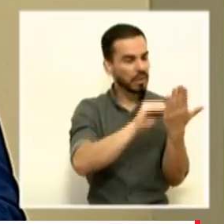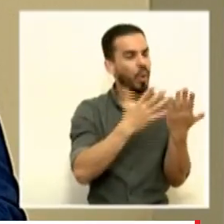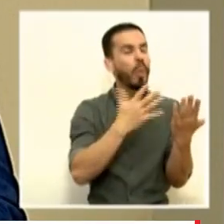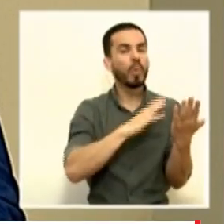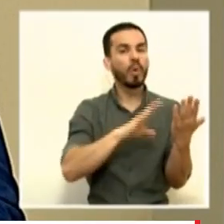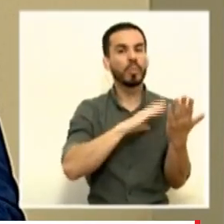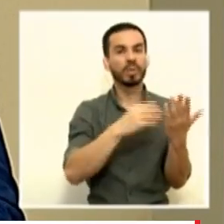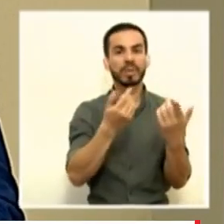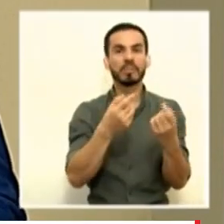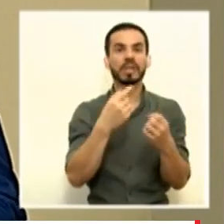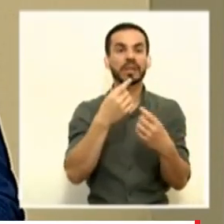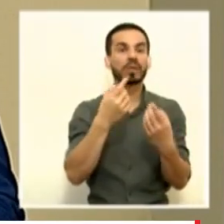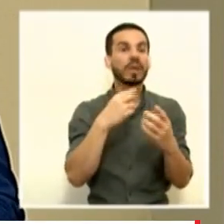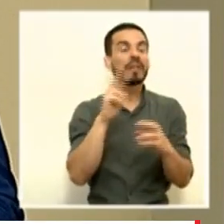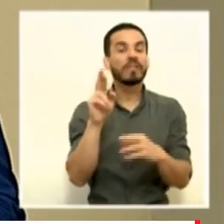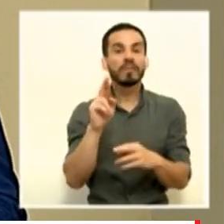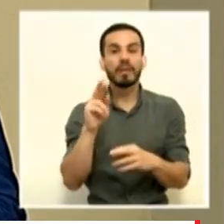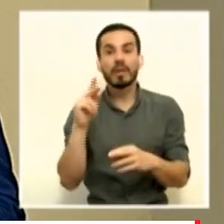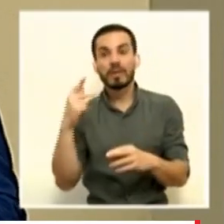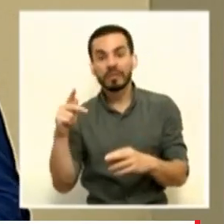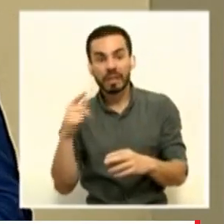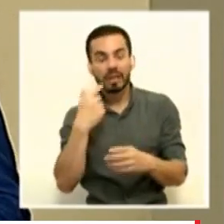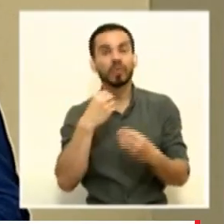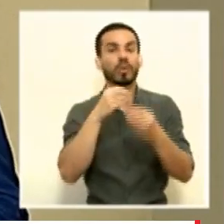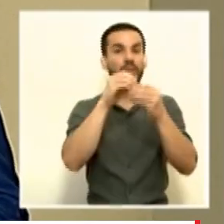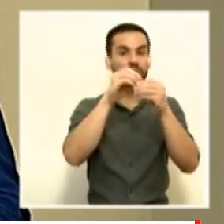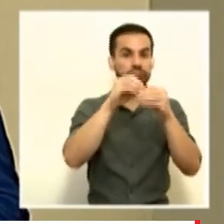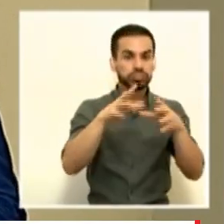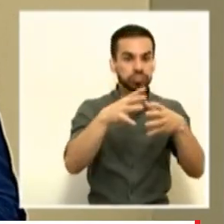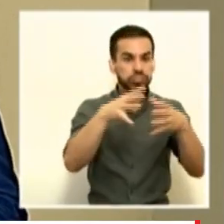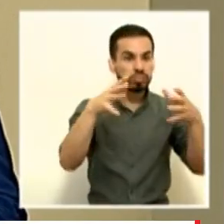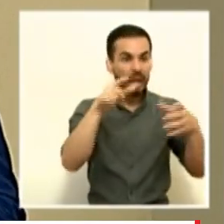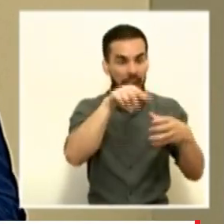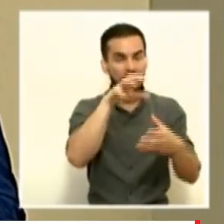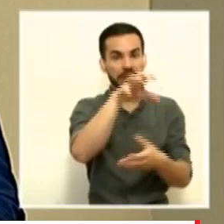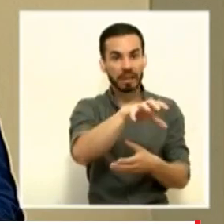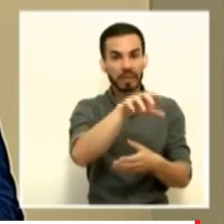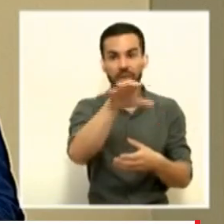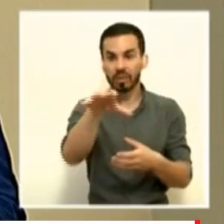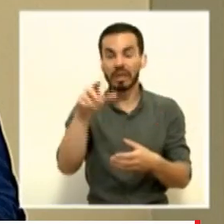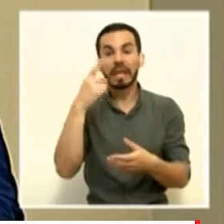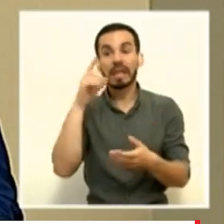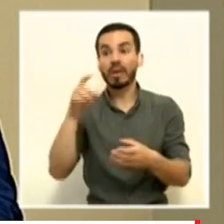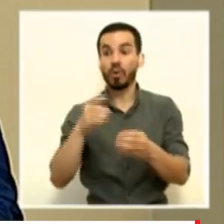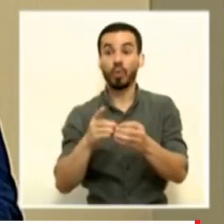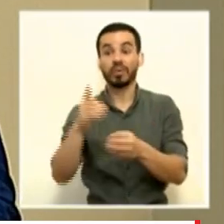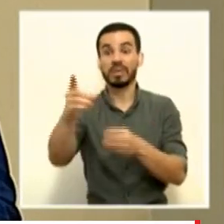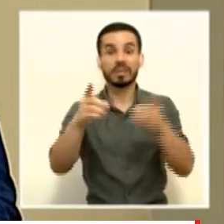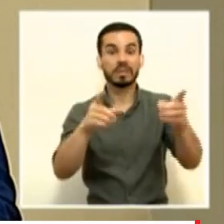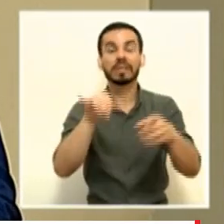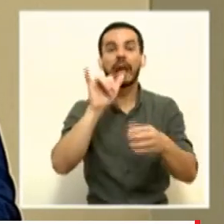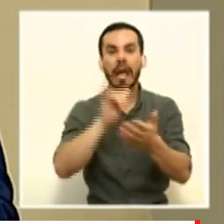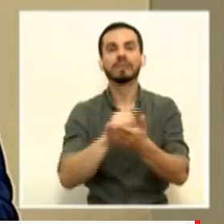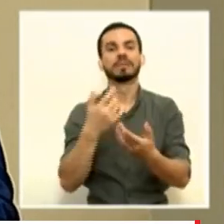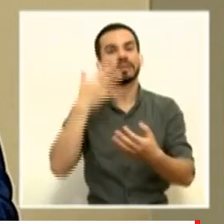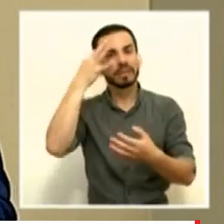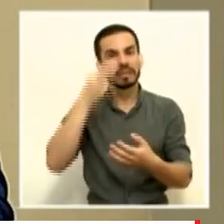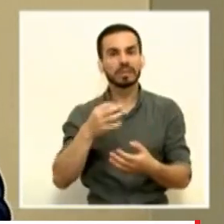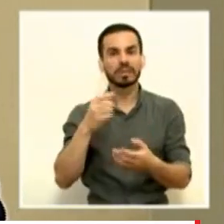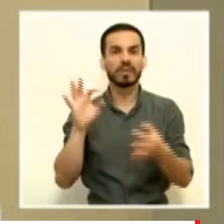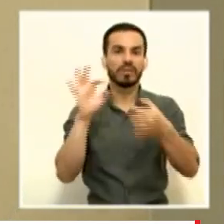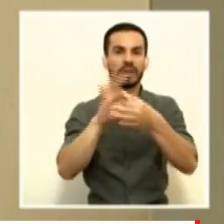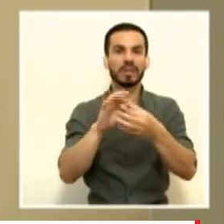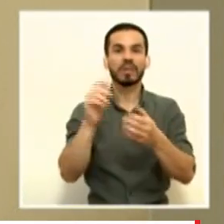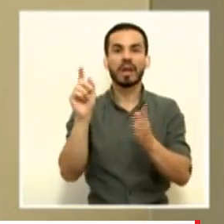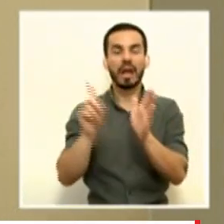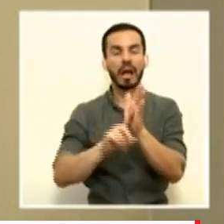los casos, el riesgo que tiene de tener una transmisión amplificada en ese cantón, en ese distrito, y así se toman las decisiones con respecto a